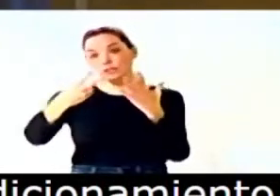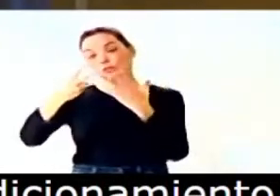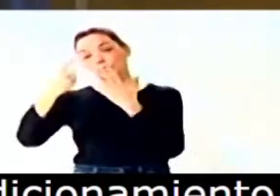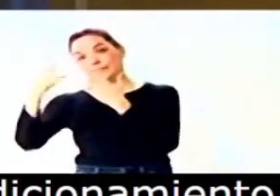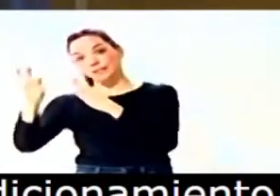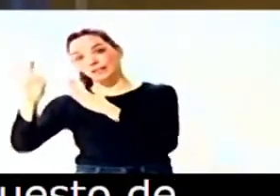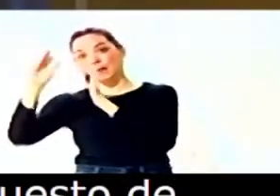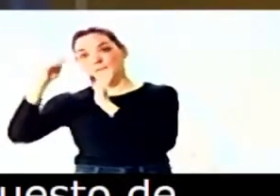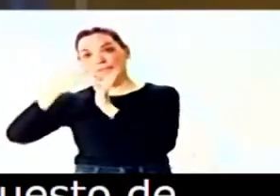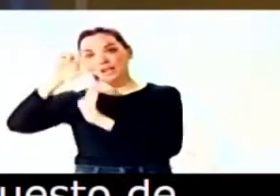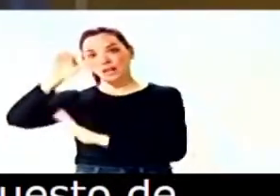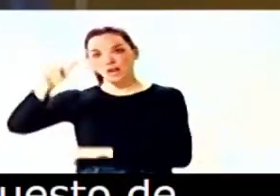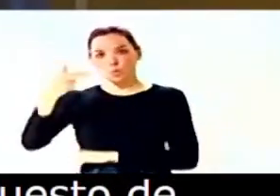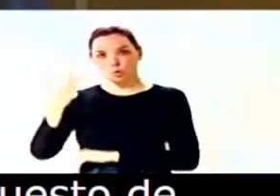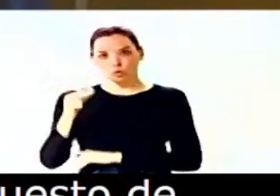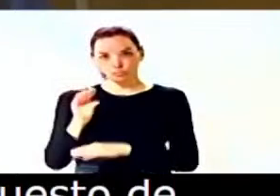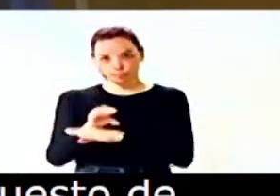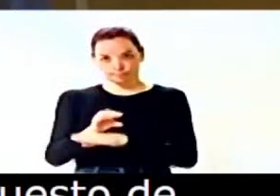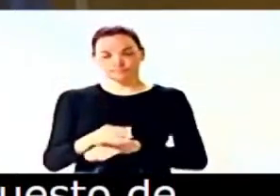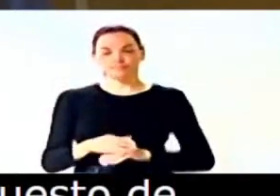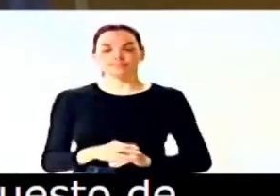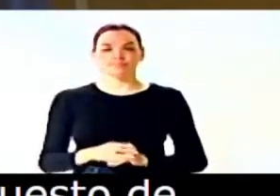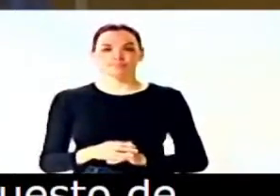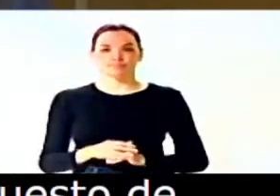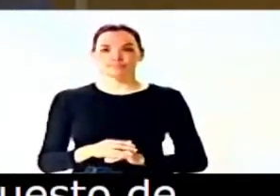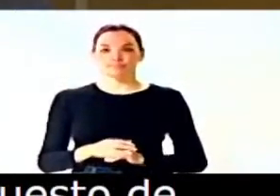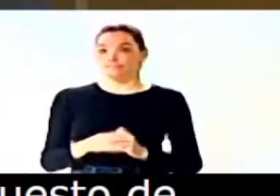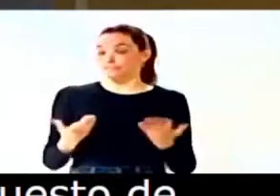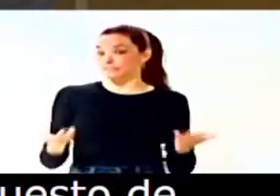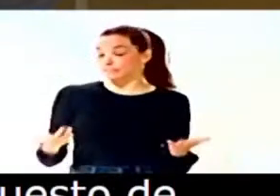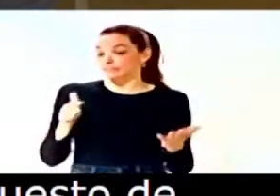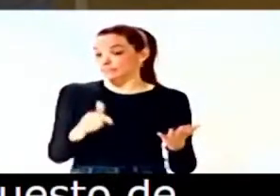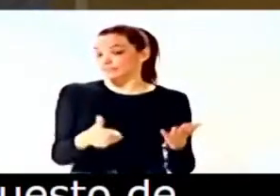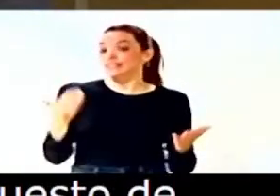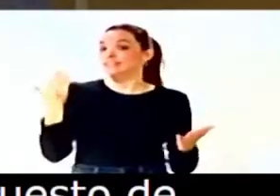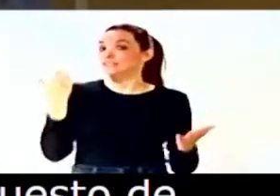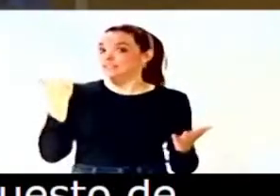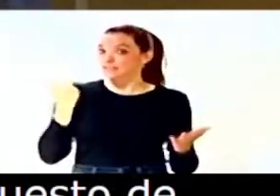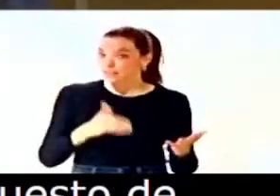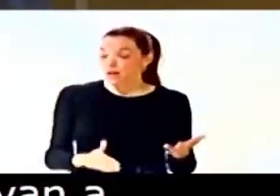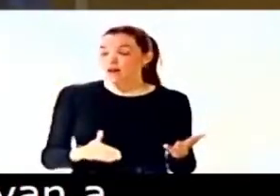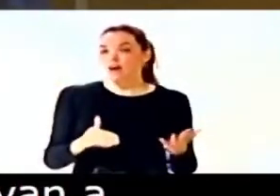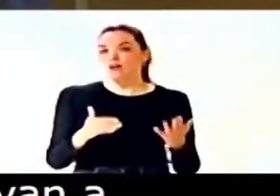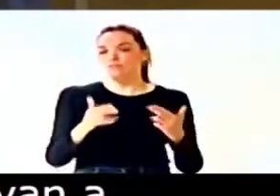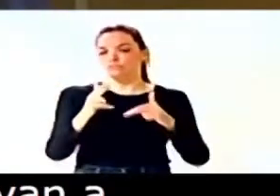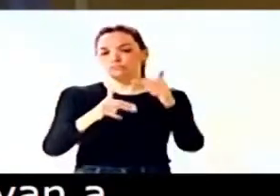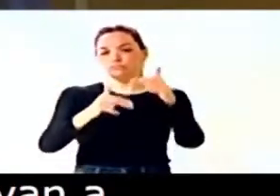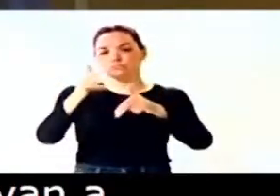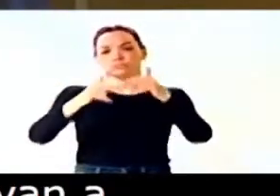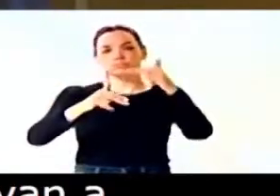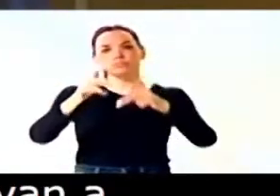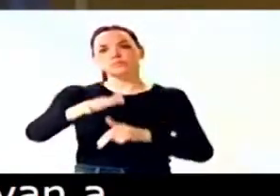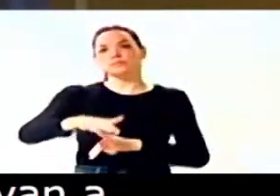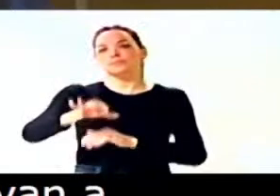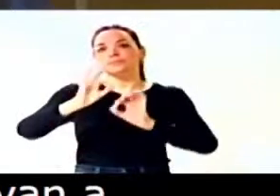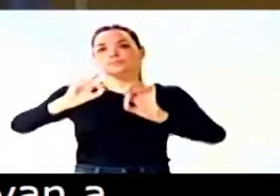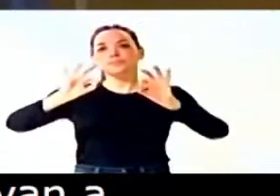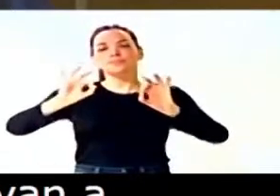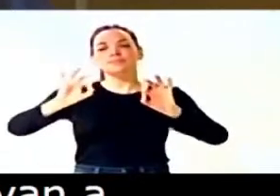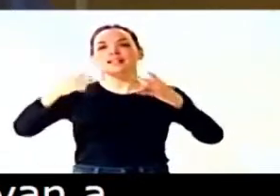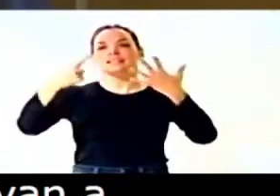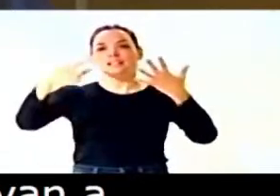1.760.000 euros. Estamos hablando que se van a acometer actuaciones concretamente en